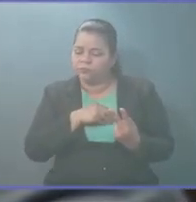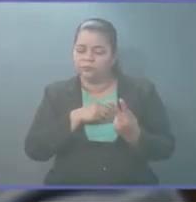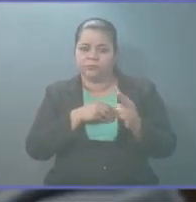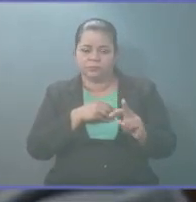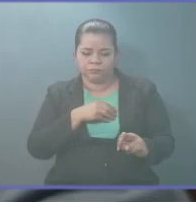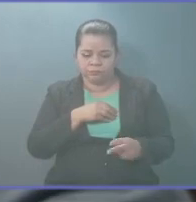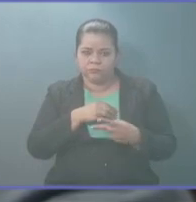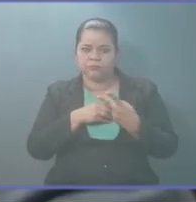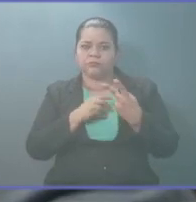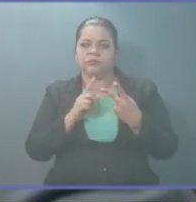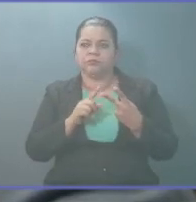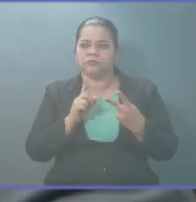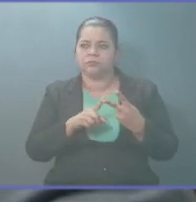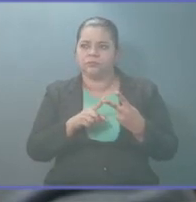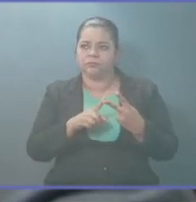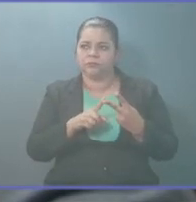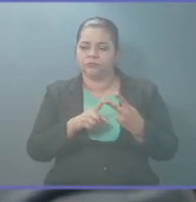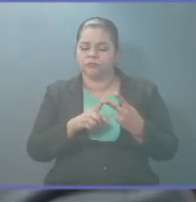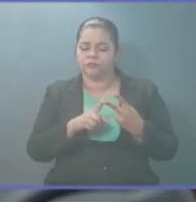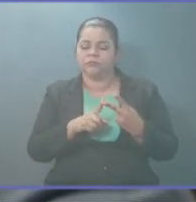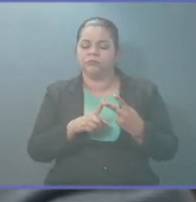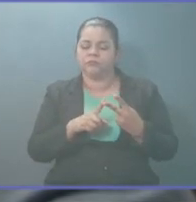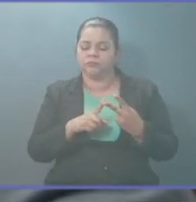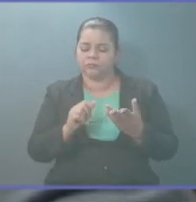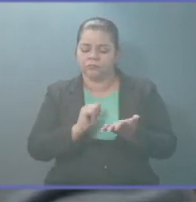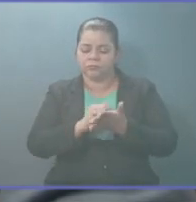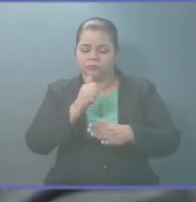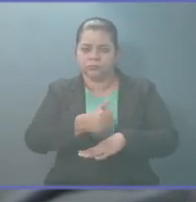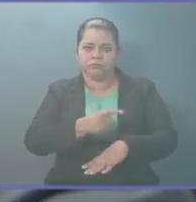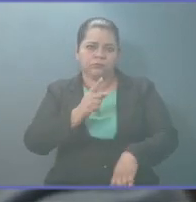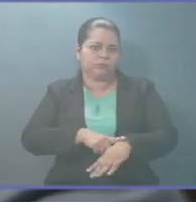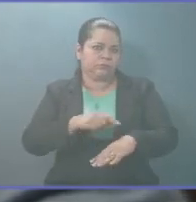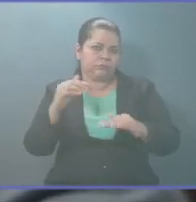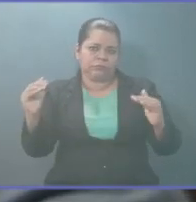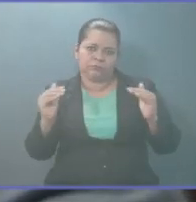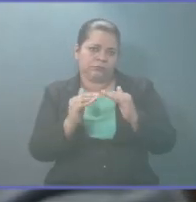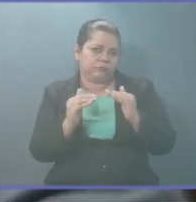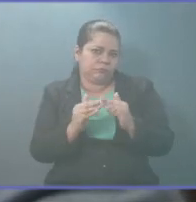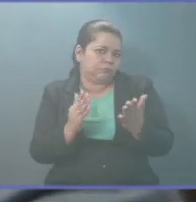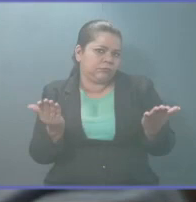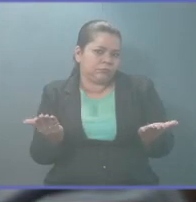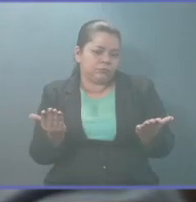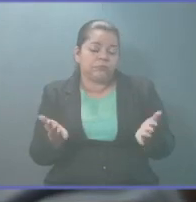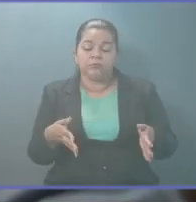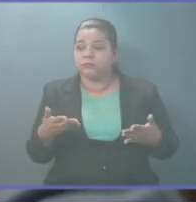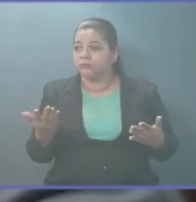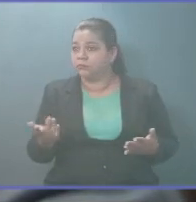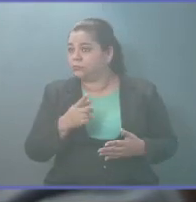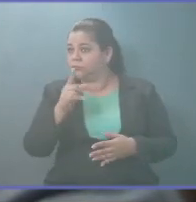Se acepta. Sí. Vamos al siguiente.